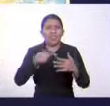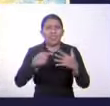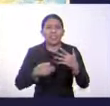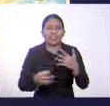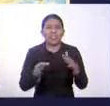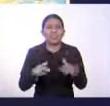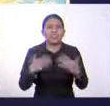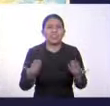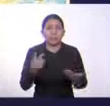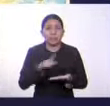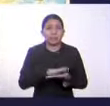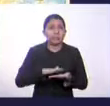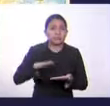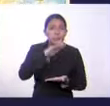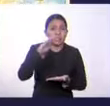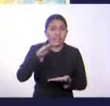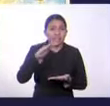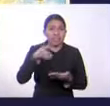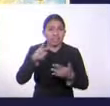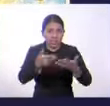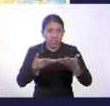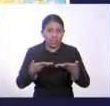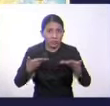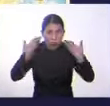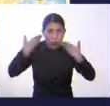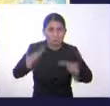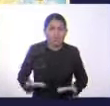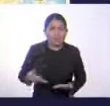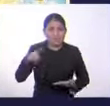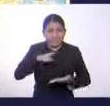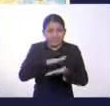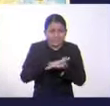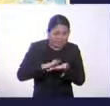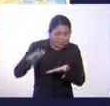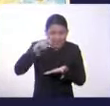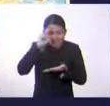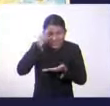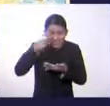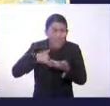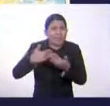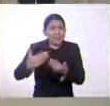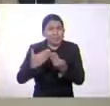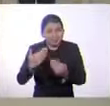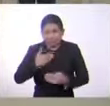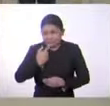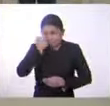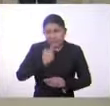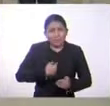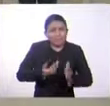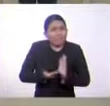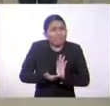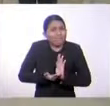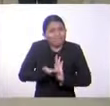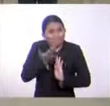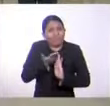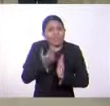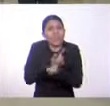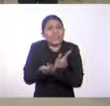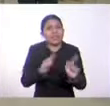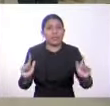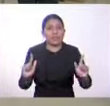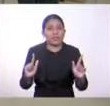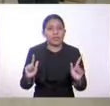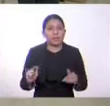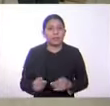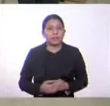porque el espíritu de los derechos humanos es un espíritu, como he dicho, de dignificar, de realizar y al final con un efecto liberador.